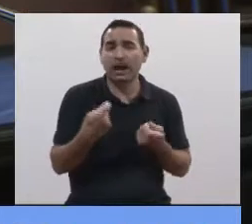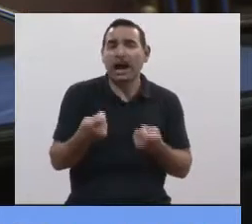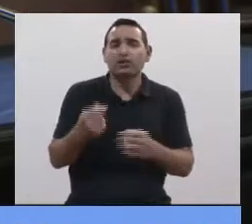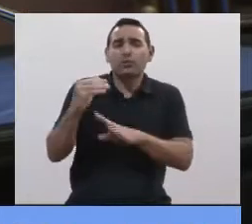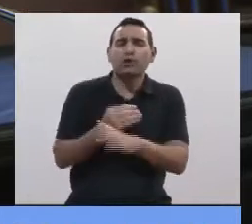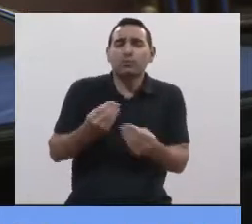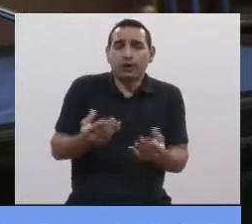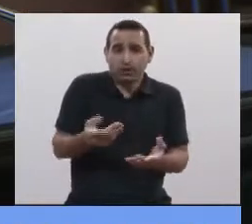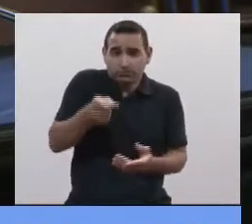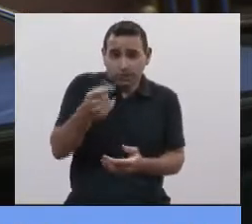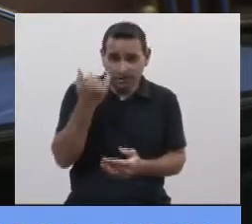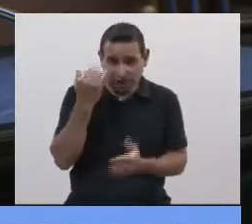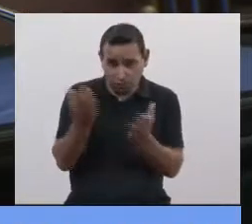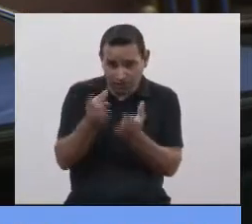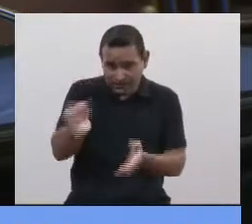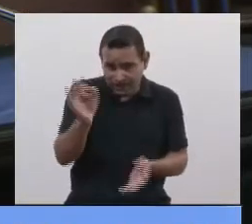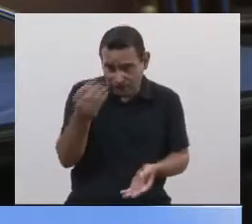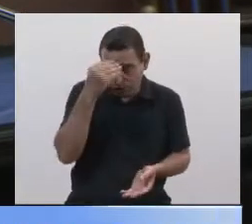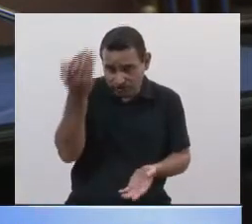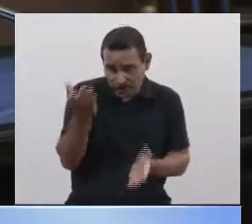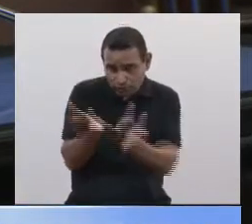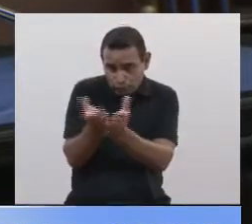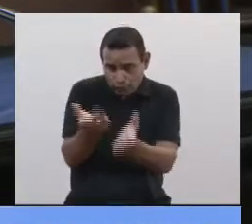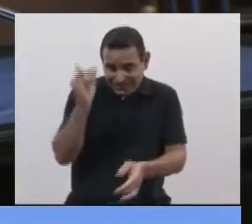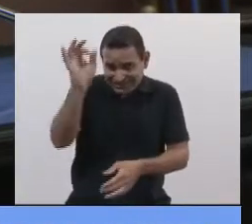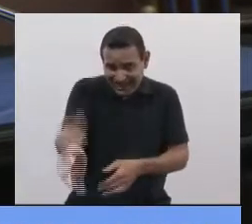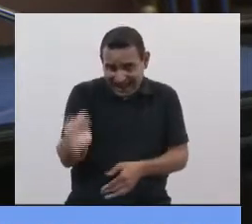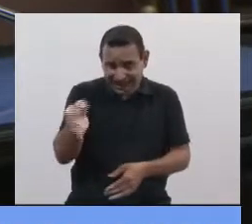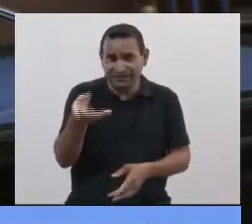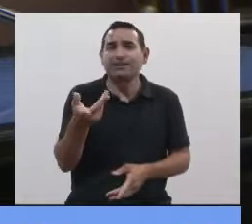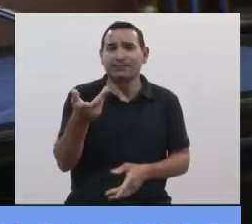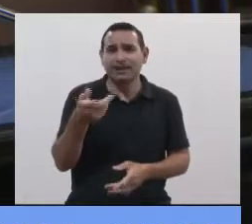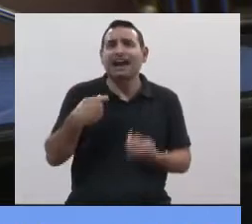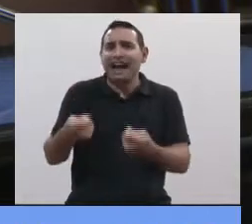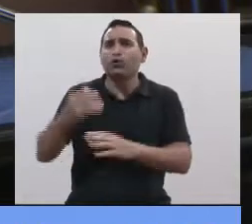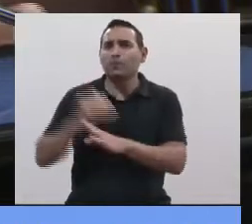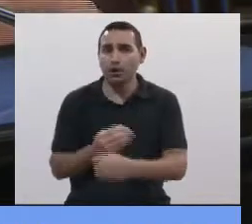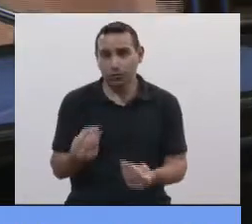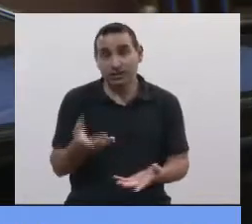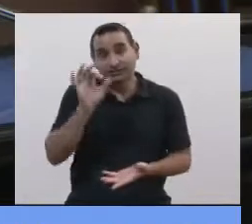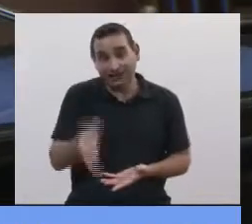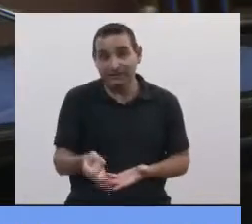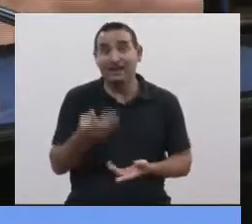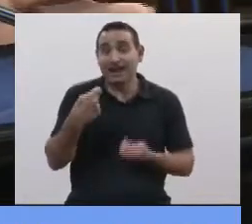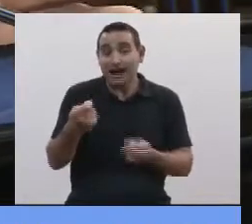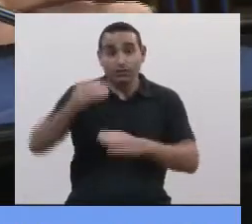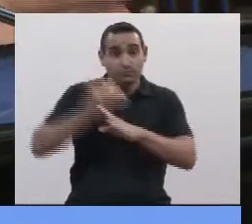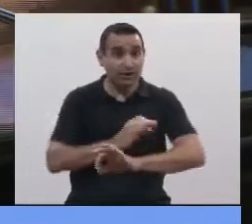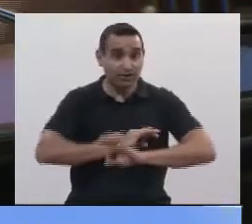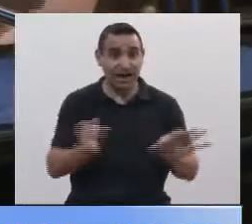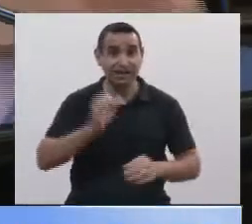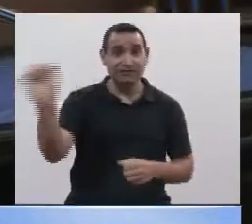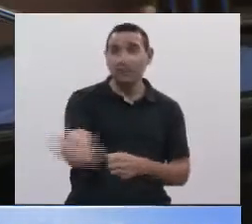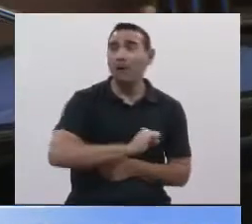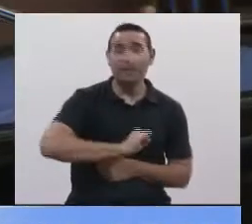estudió lo que dice que estudió, él sabe muy bien, mejor que nosotros, por qué tiene que bajar el gasto. Porque si no, la inflación va a ser descontrolada,